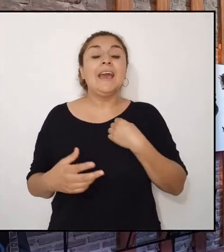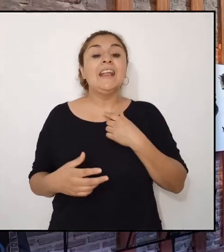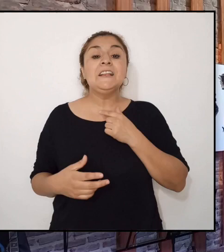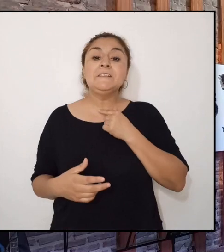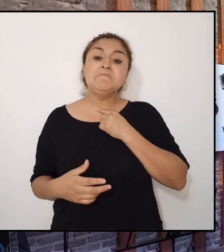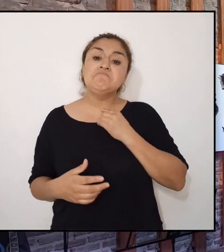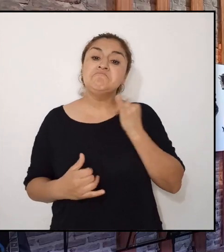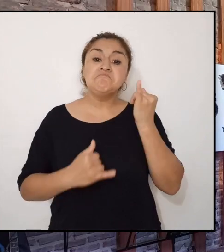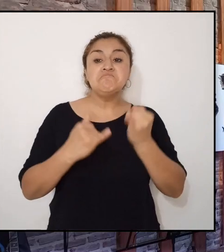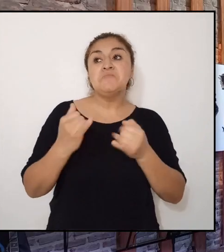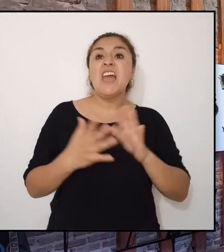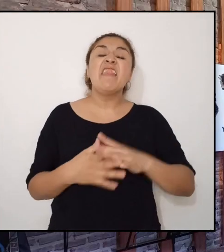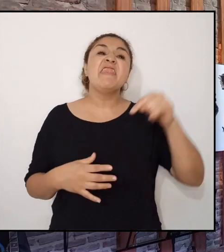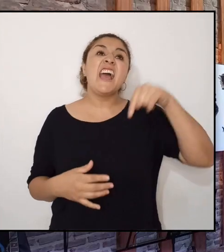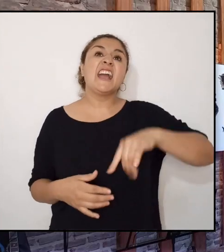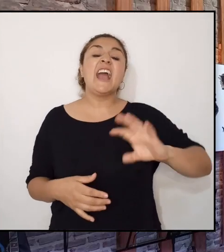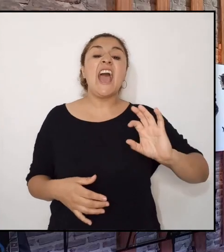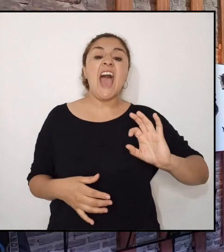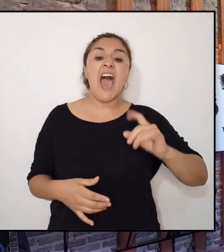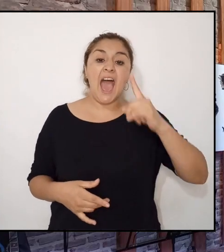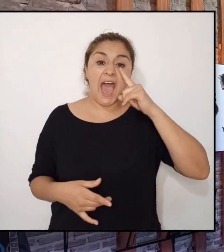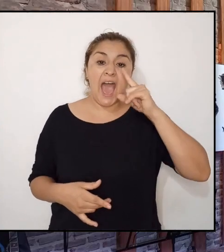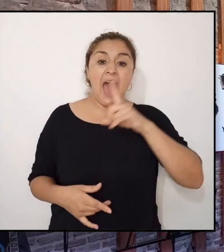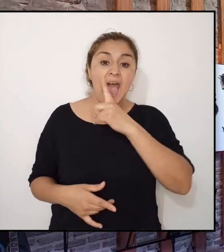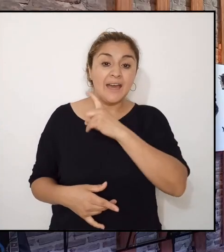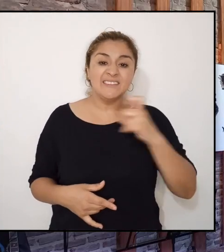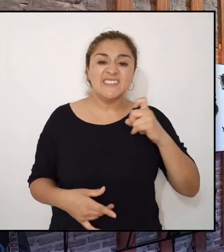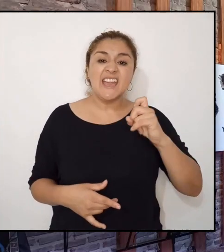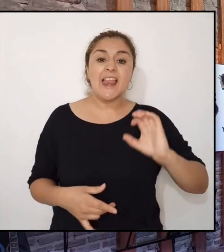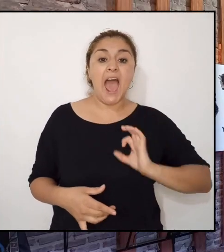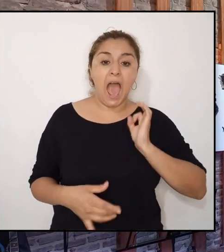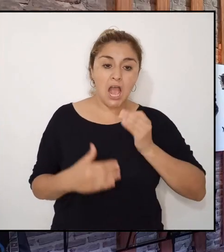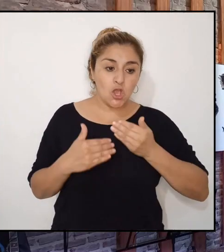años las Biblias desaparecerán. Y si